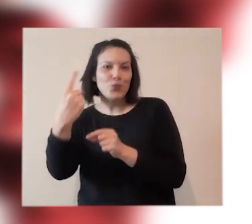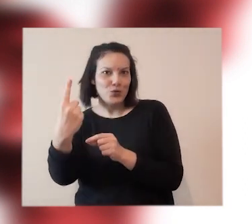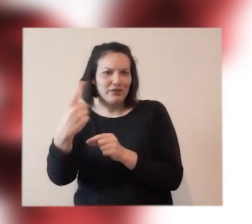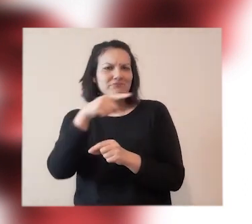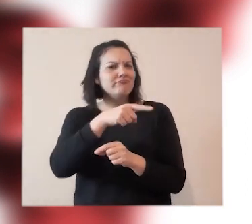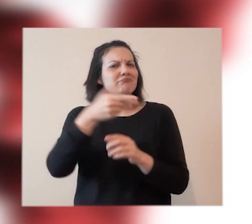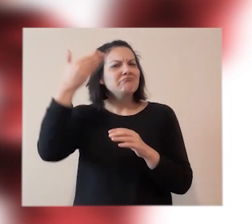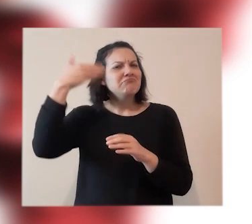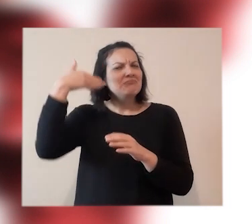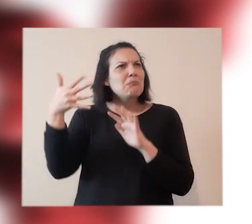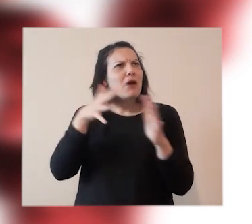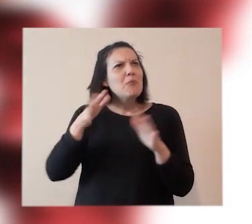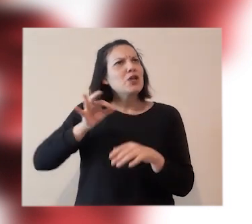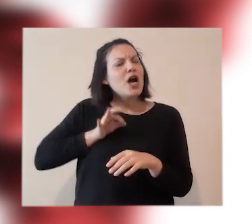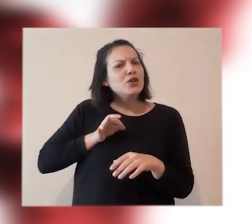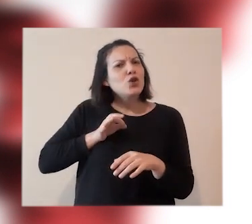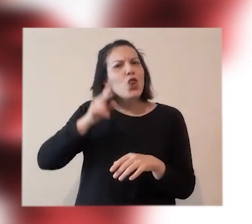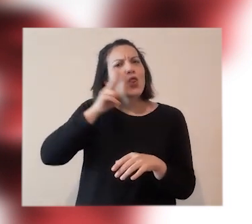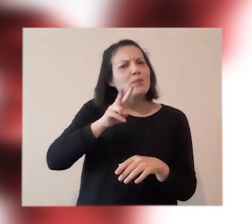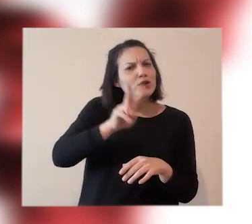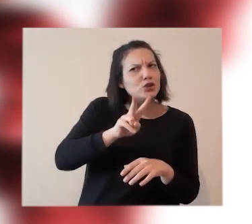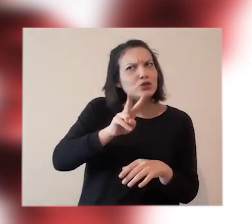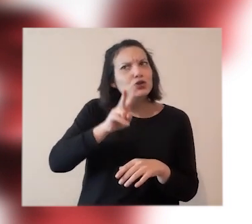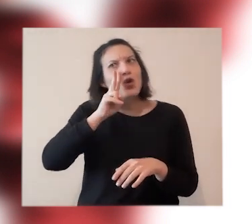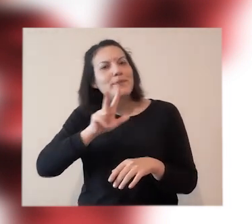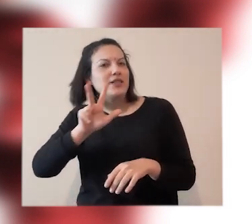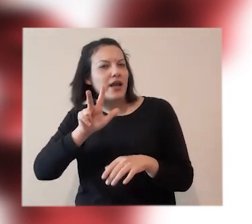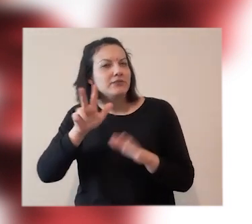ocurrió aproximadamente en el año 2002-2003.